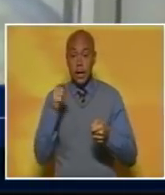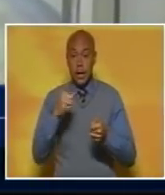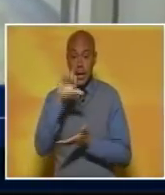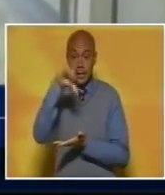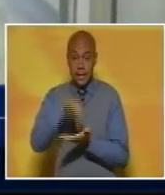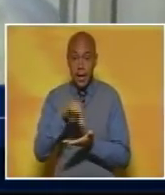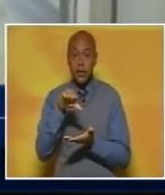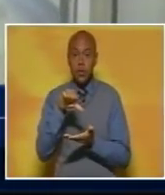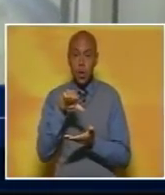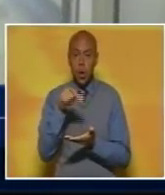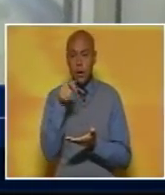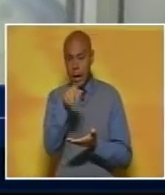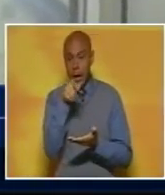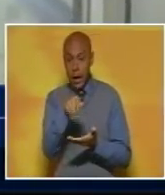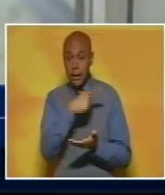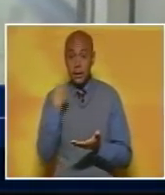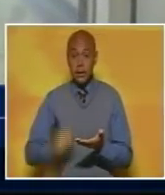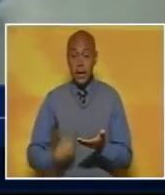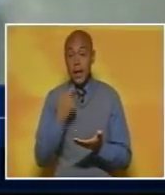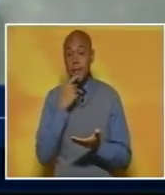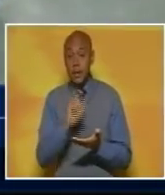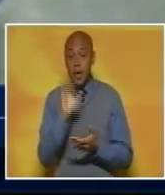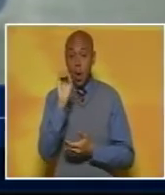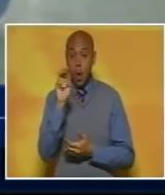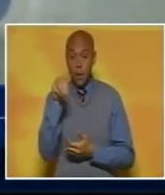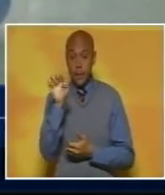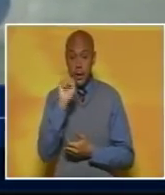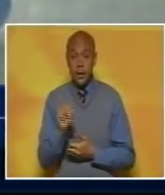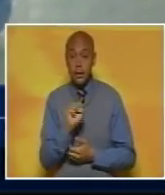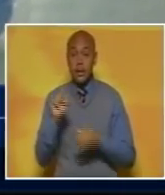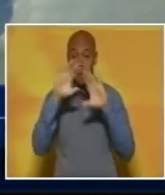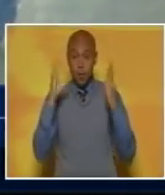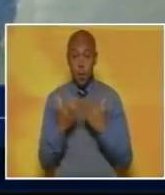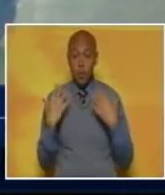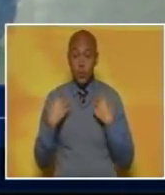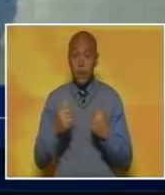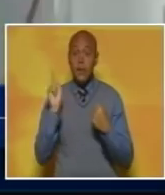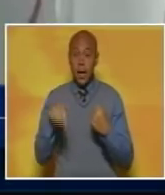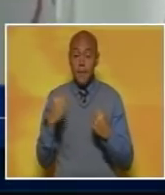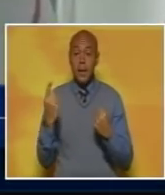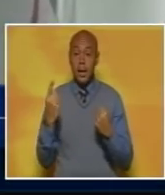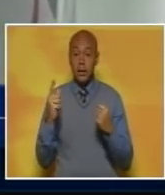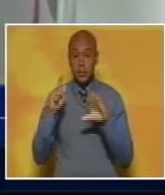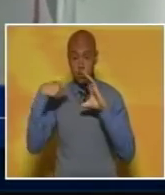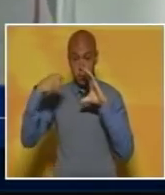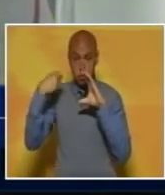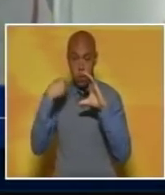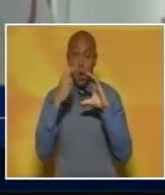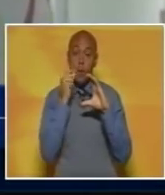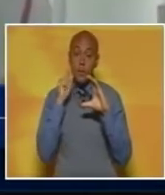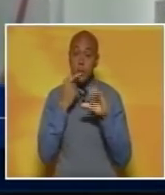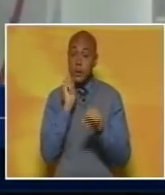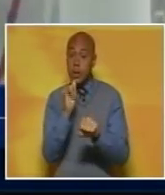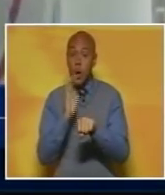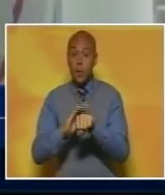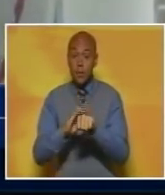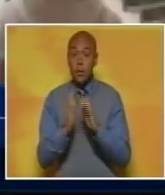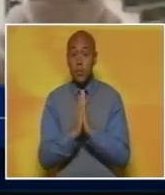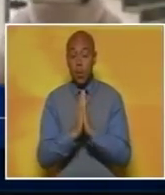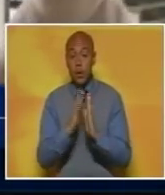centro este de la nación. De hecho, la OMS y la prensa local han divulgado recomendaciones